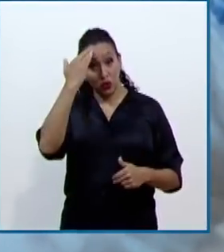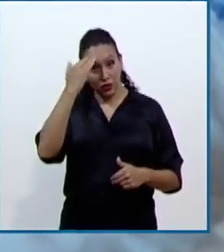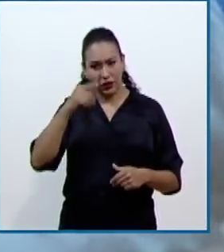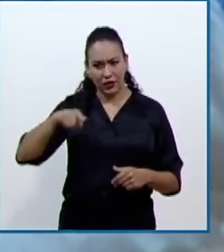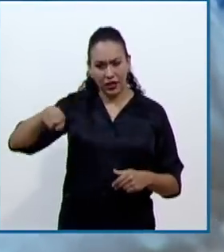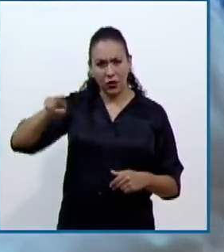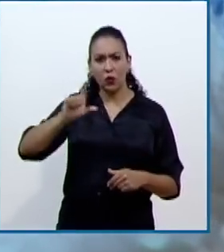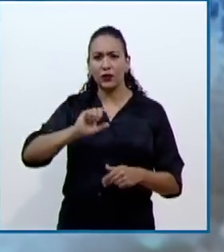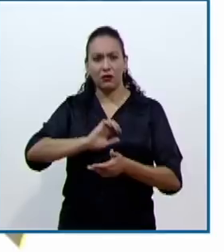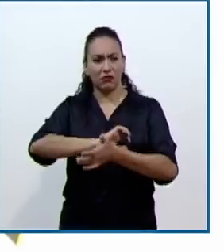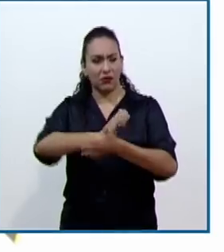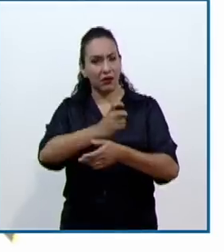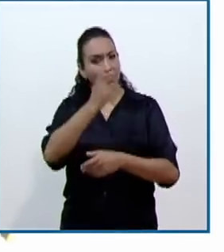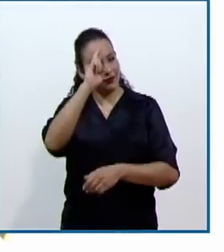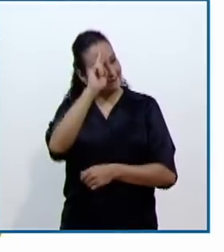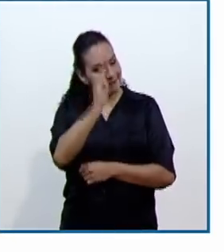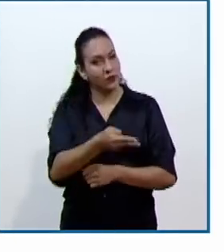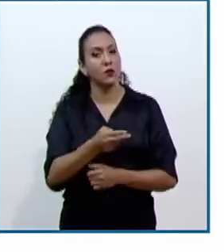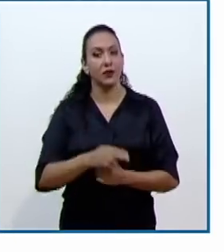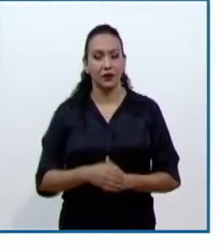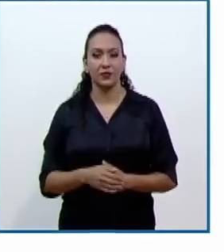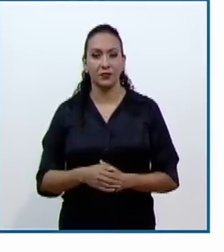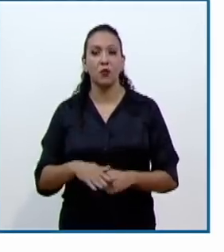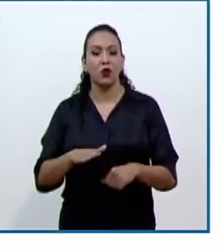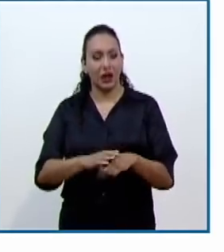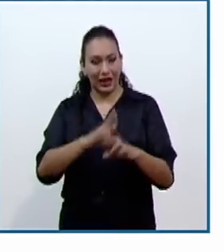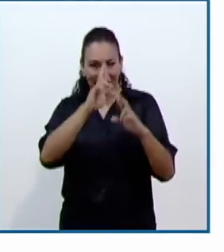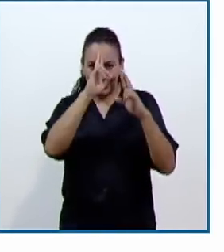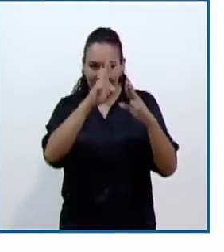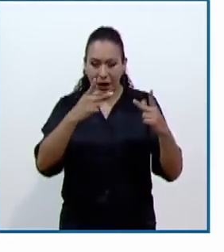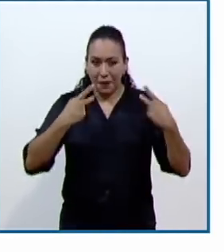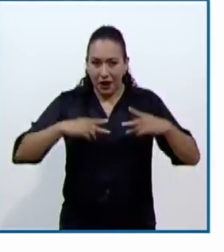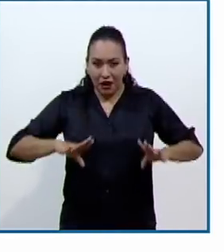de discriminación. Estas características,